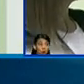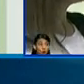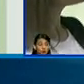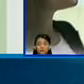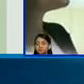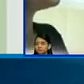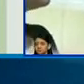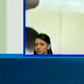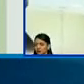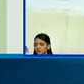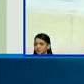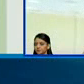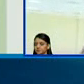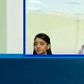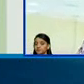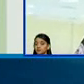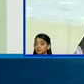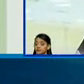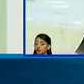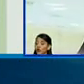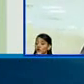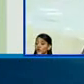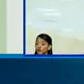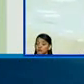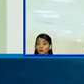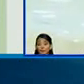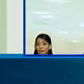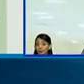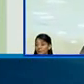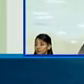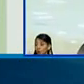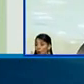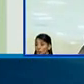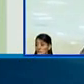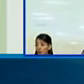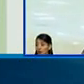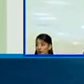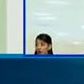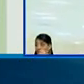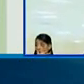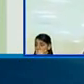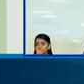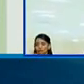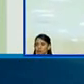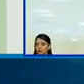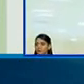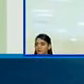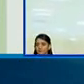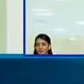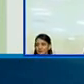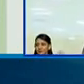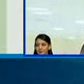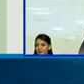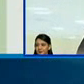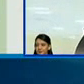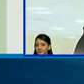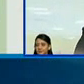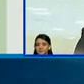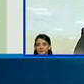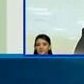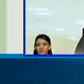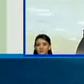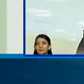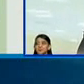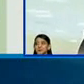Según se nos ha señalado por parte del Instituto Geofísico, este sismo no tendría relación con el terremoto del pasado 16 de abril, sino más bien con